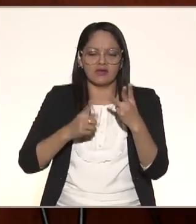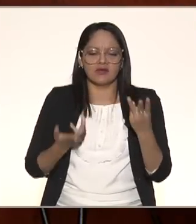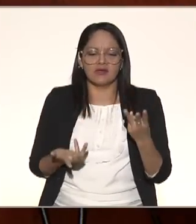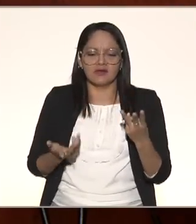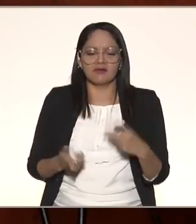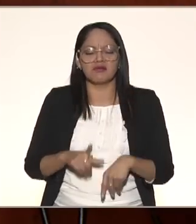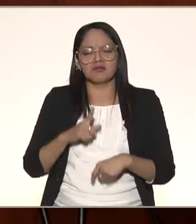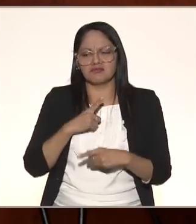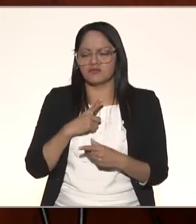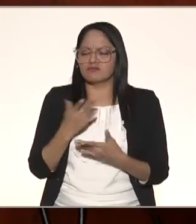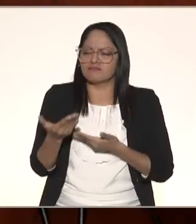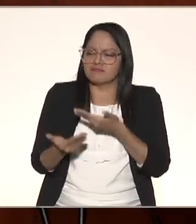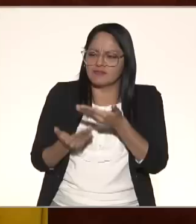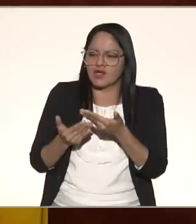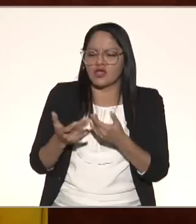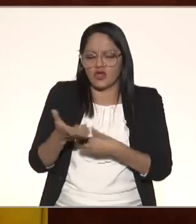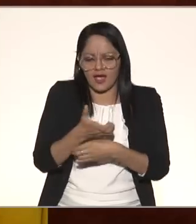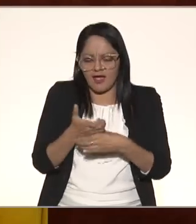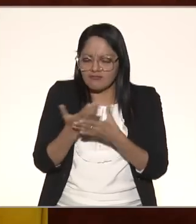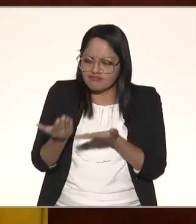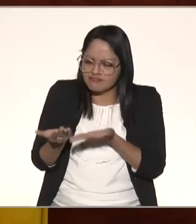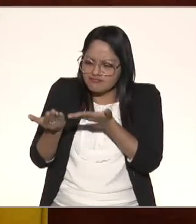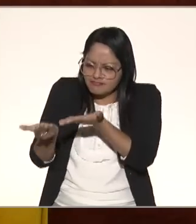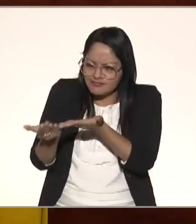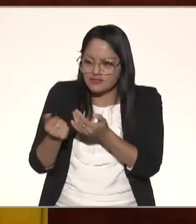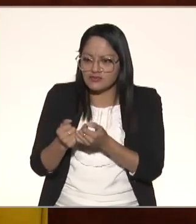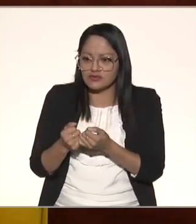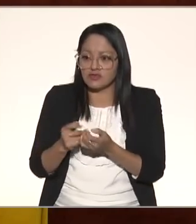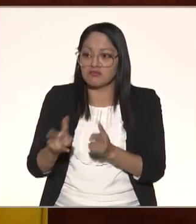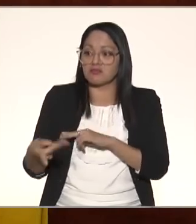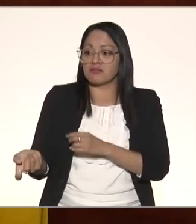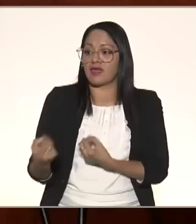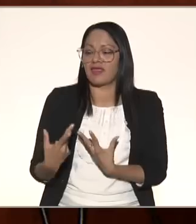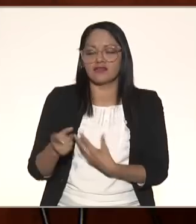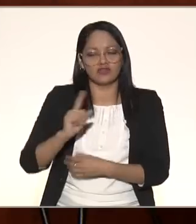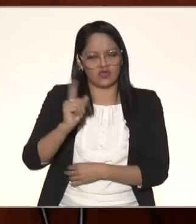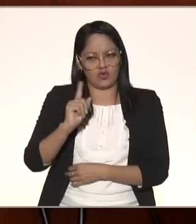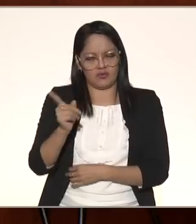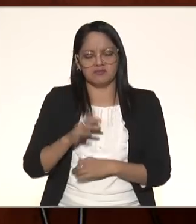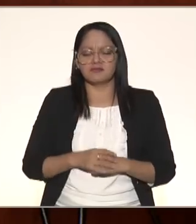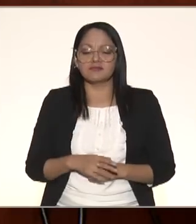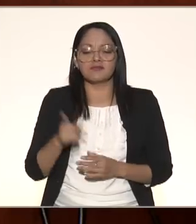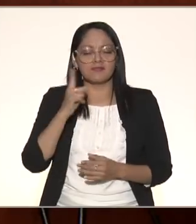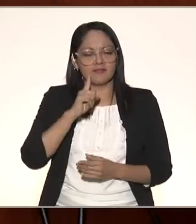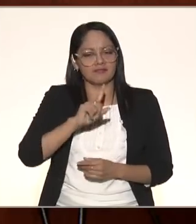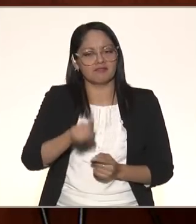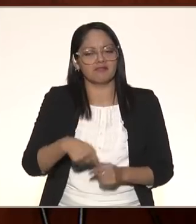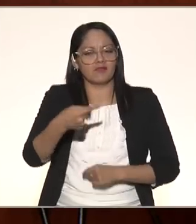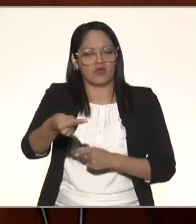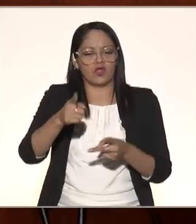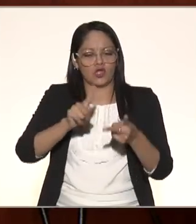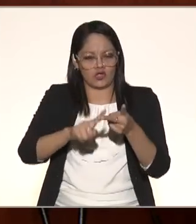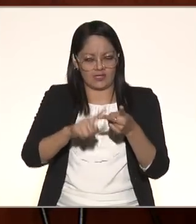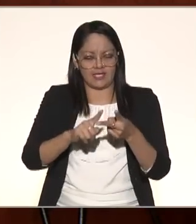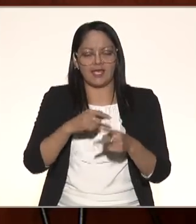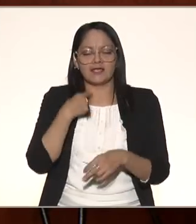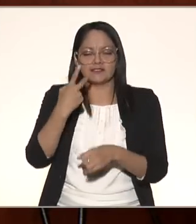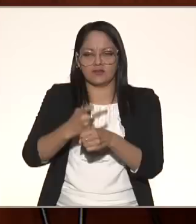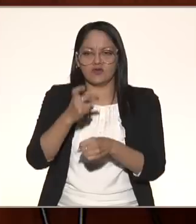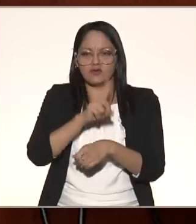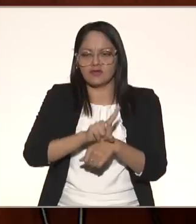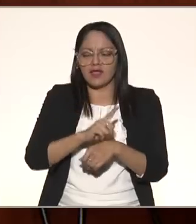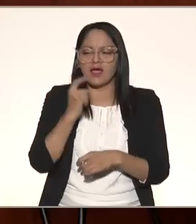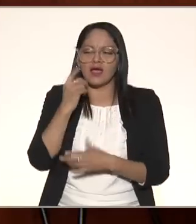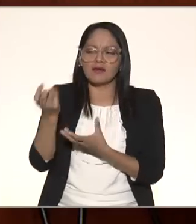donar servirte el café sin esperar y al día siguiente voy a ser plena conciencia de todo lo que voy a recibir